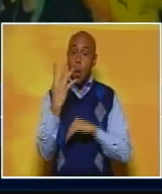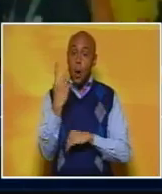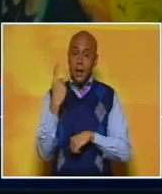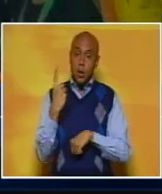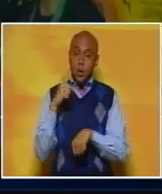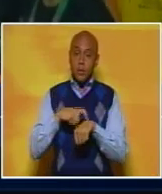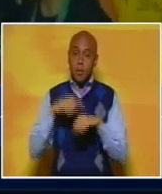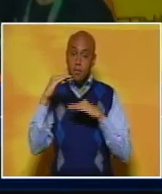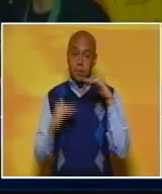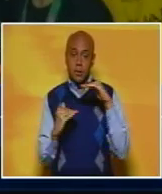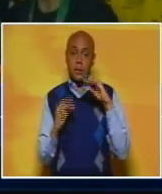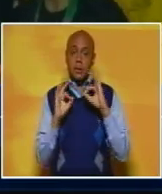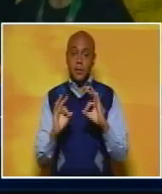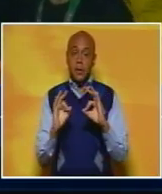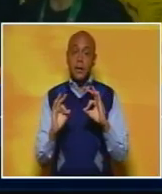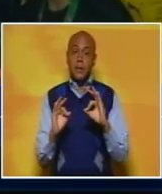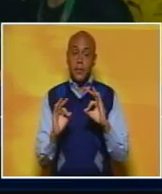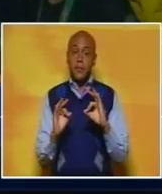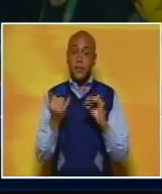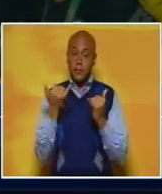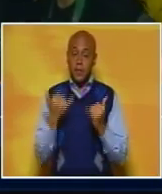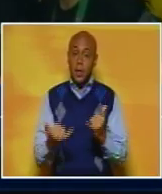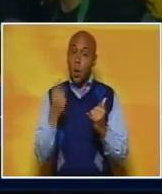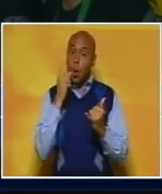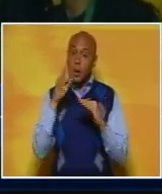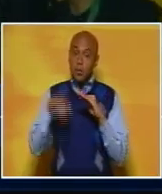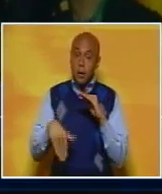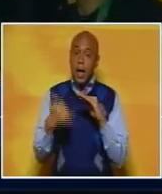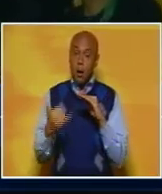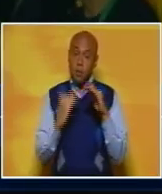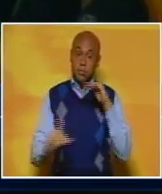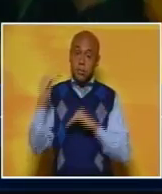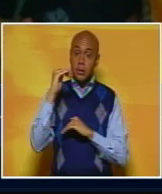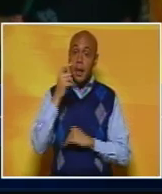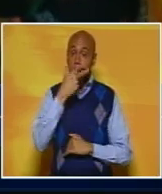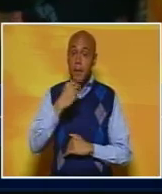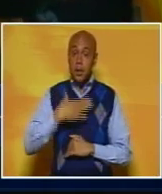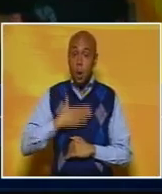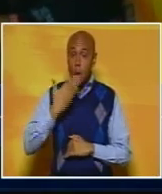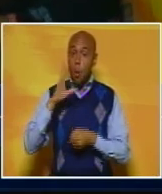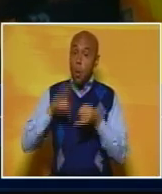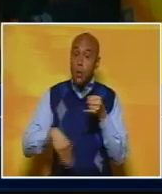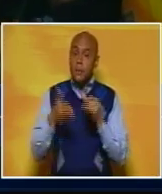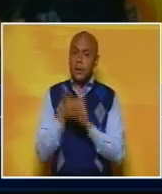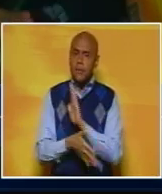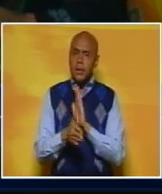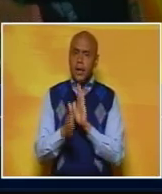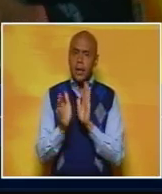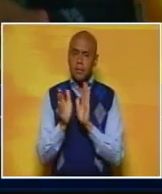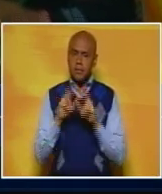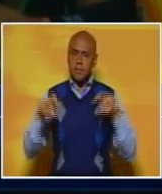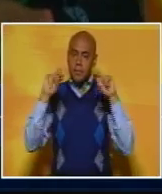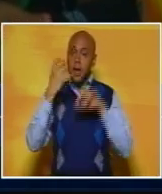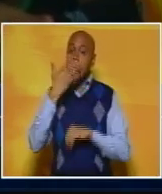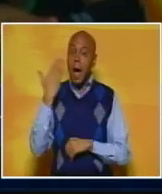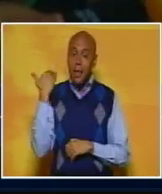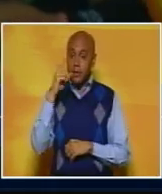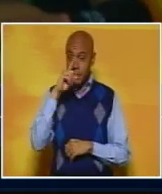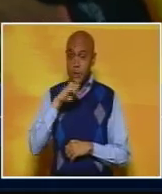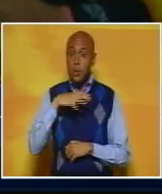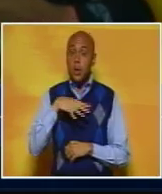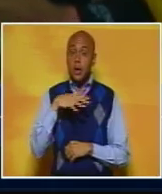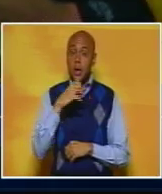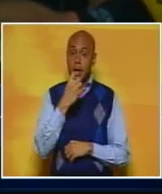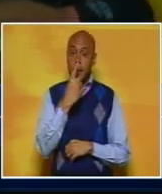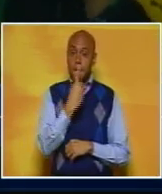para el Aston Villa, pero el equipo de Birmingham, cuyo último título en su palmarés había sido precisamente una Copa de la Liga en 1996, no